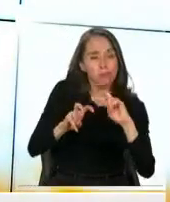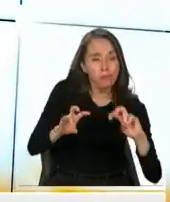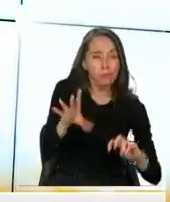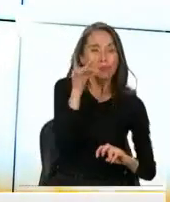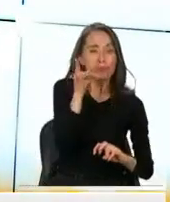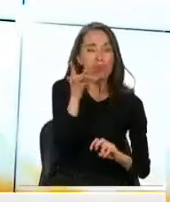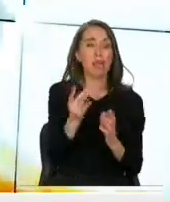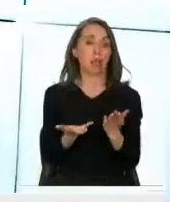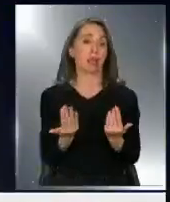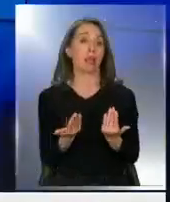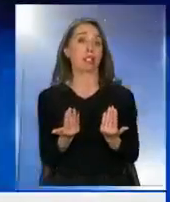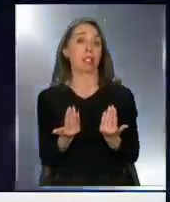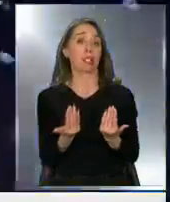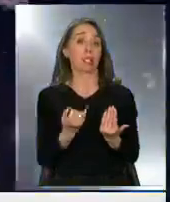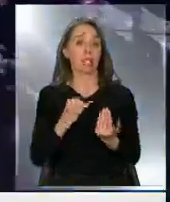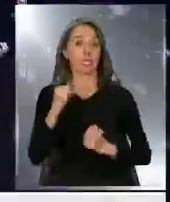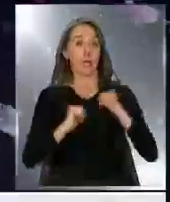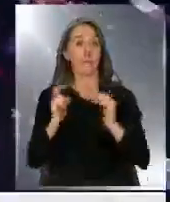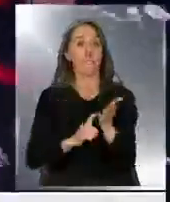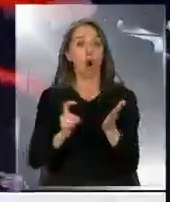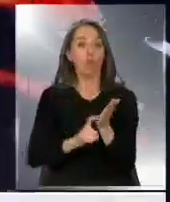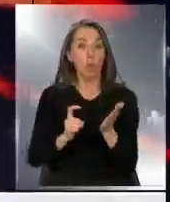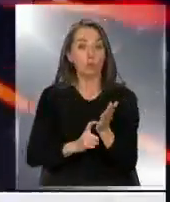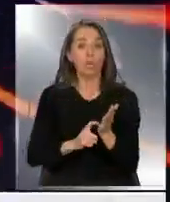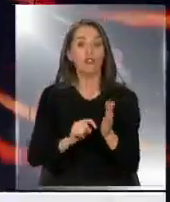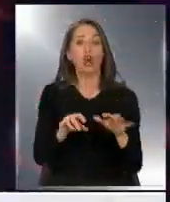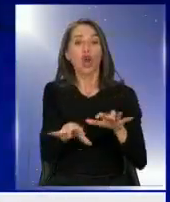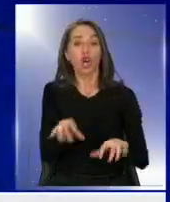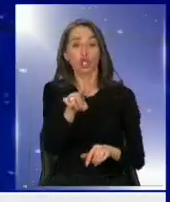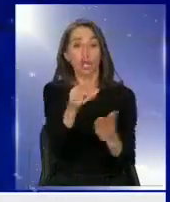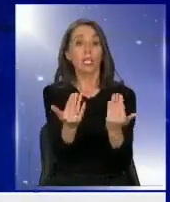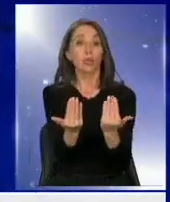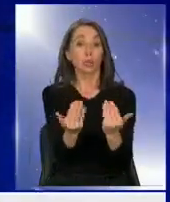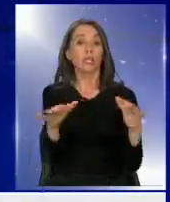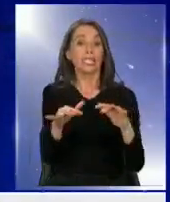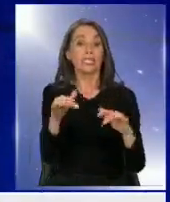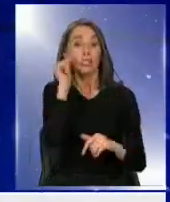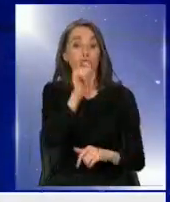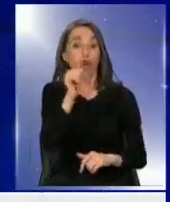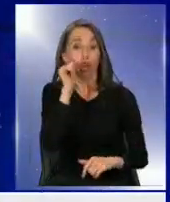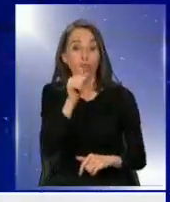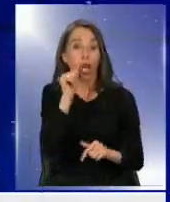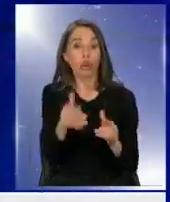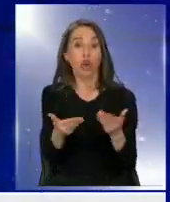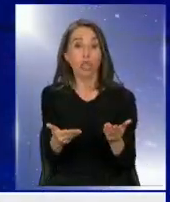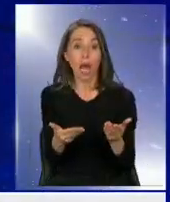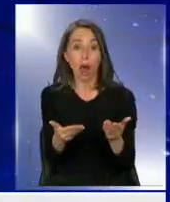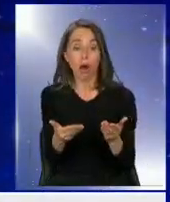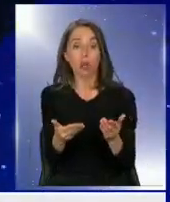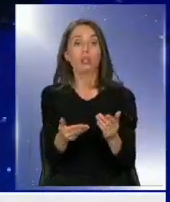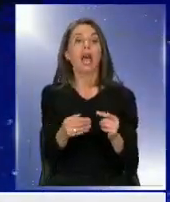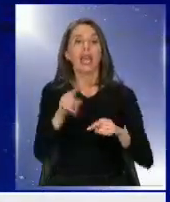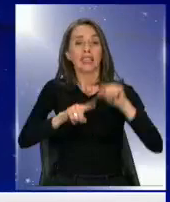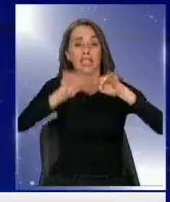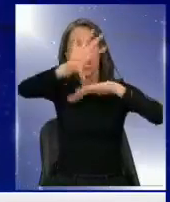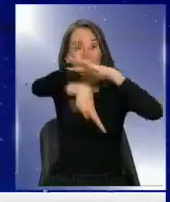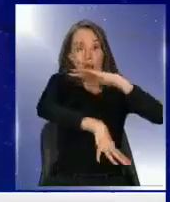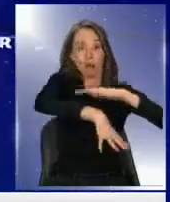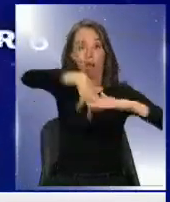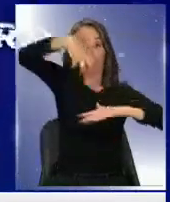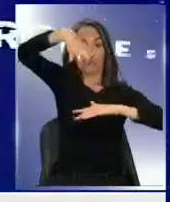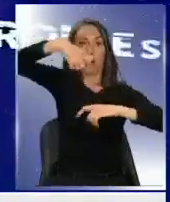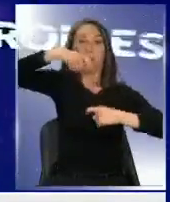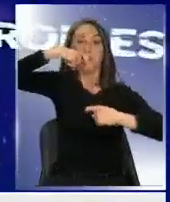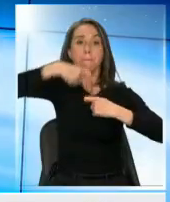que para requerir y para poder seguir produciendo todos los productos que utilizamos al día de hoy con este modelo actual, ¿no?, extractivista,